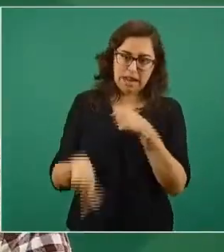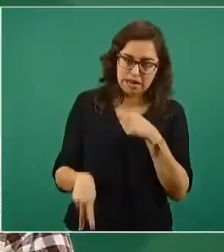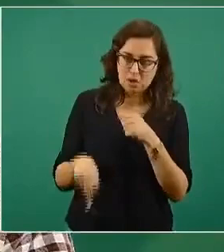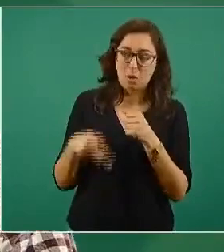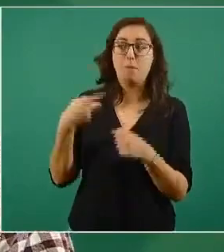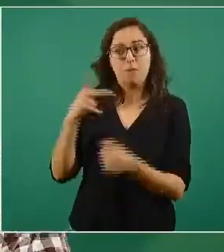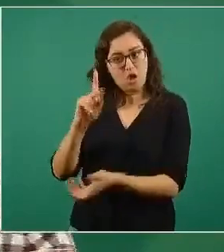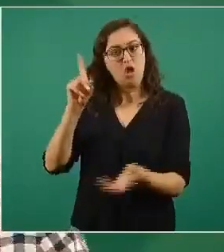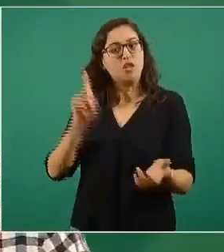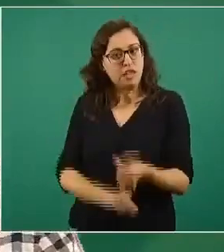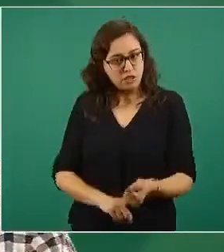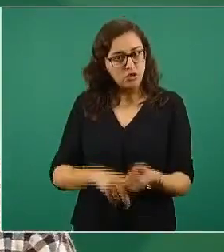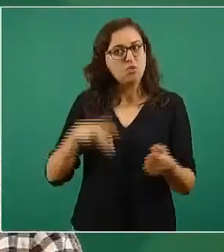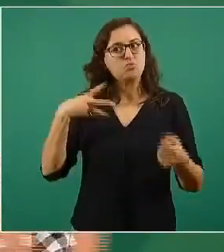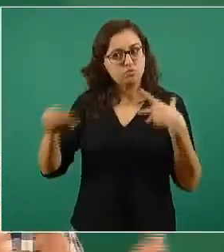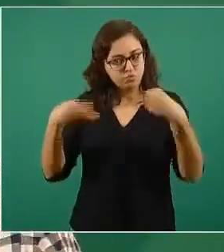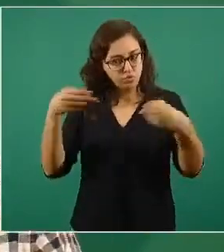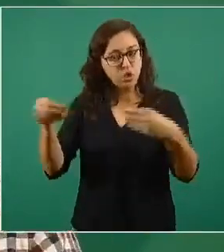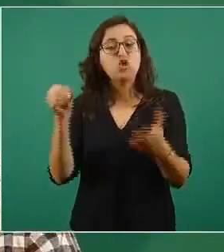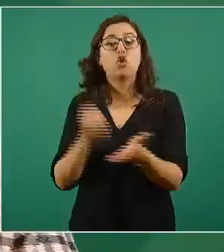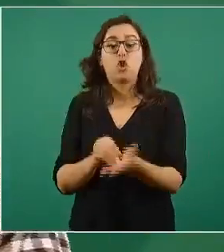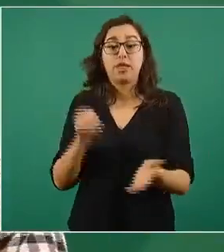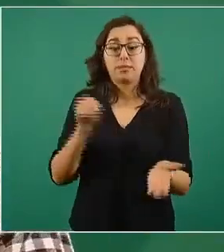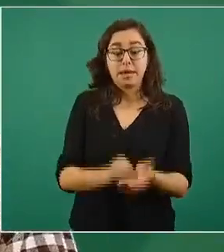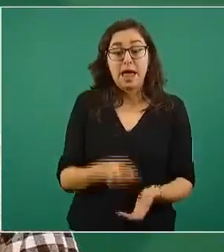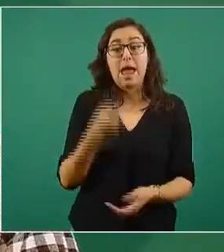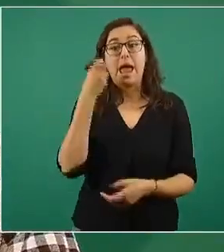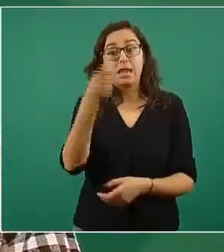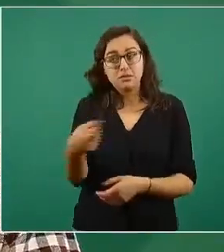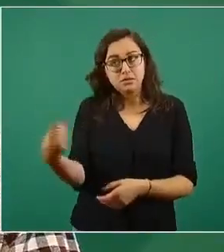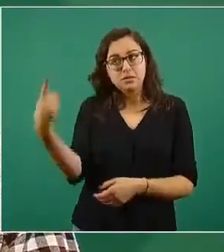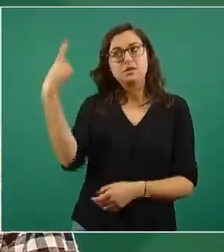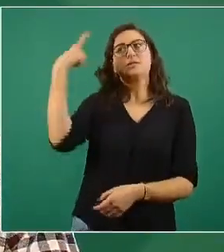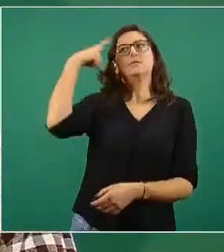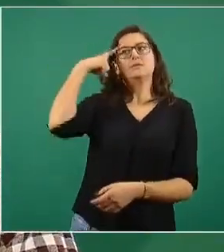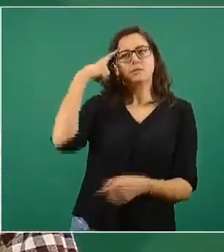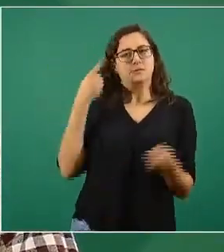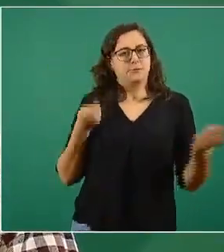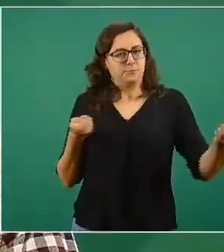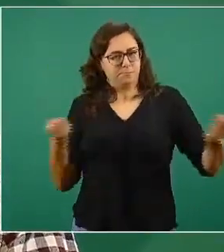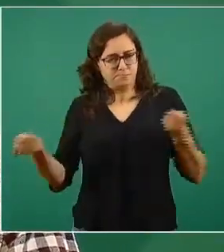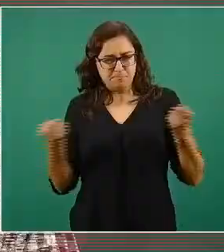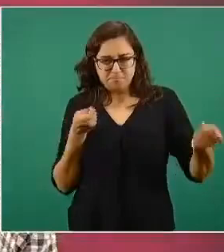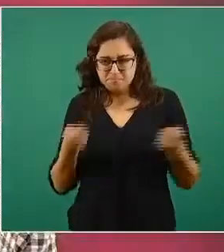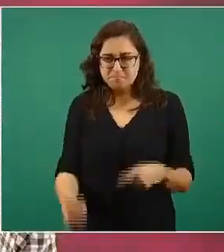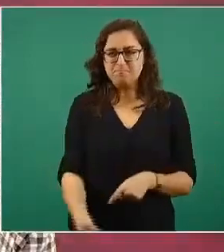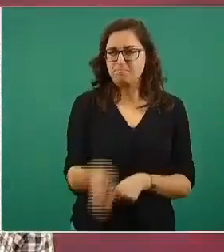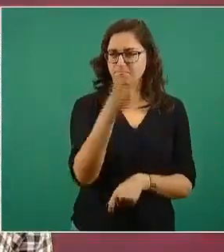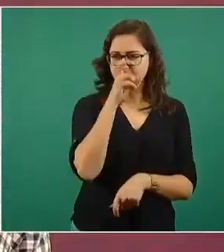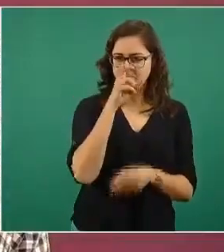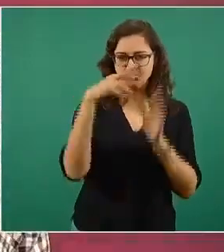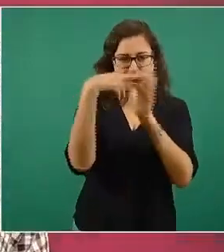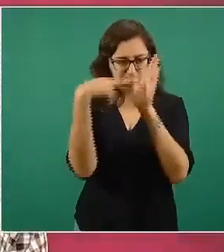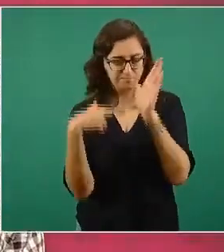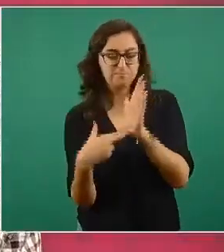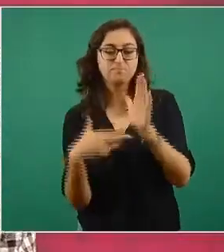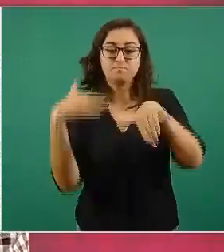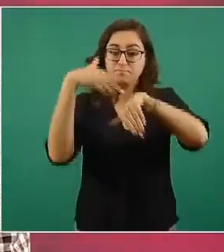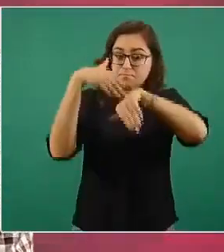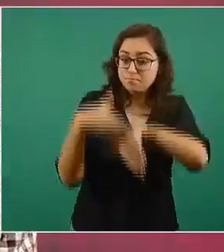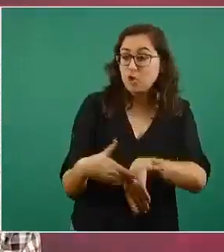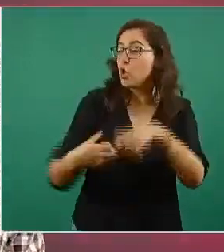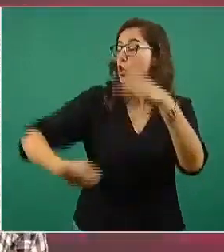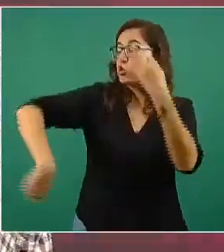mantenga disciplina, colaboración, conciencia en la sociedad, en cada una de las personas de la sociedad, sobre